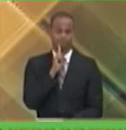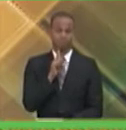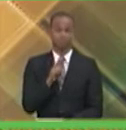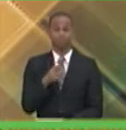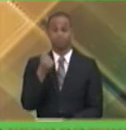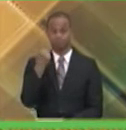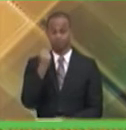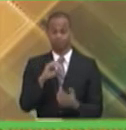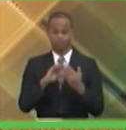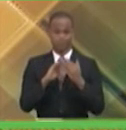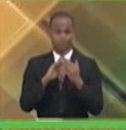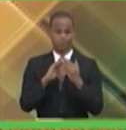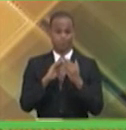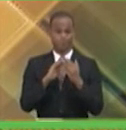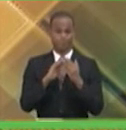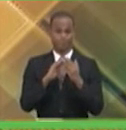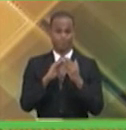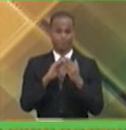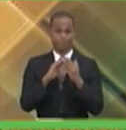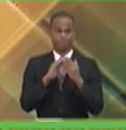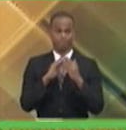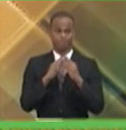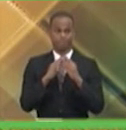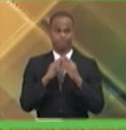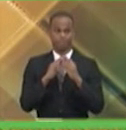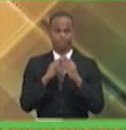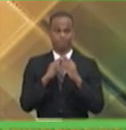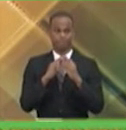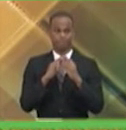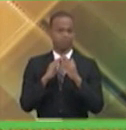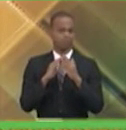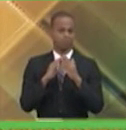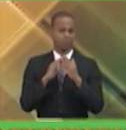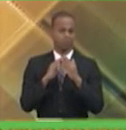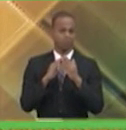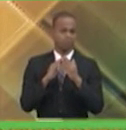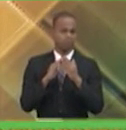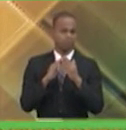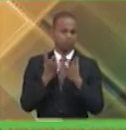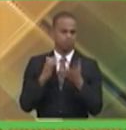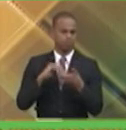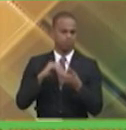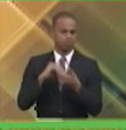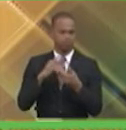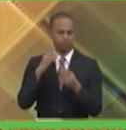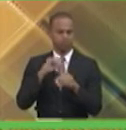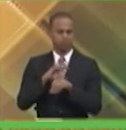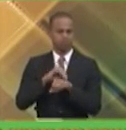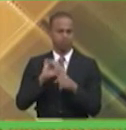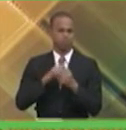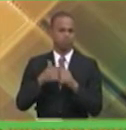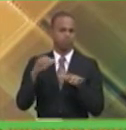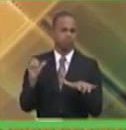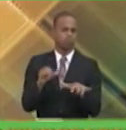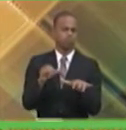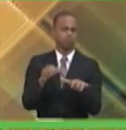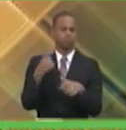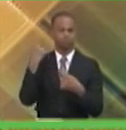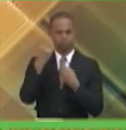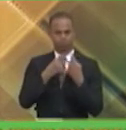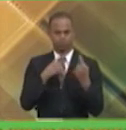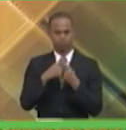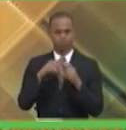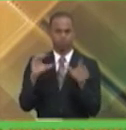Cuando Orconadis pues nos asesoró sobre cómo debíamos trabajarlo, pensamos en